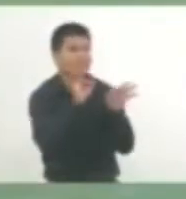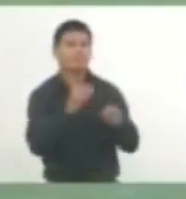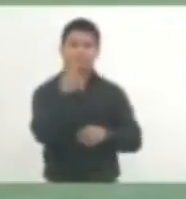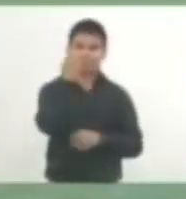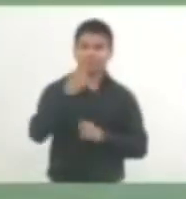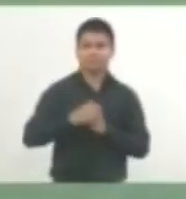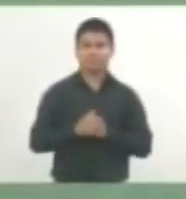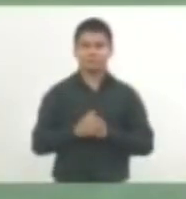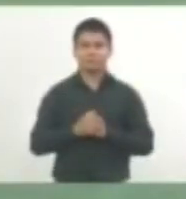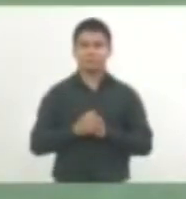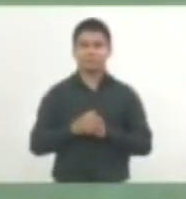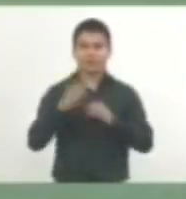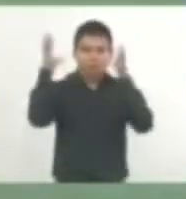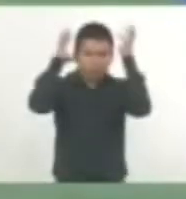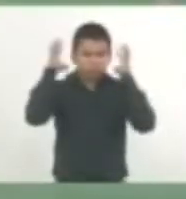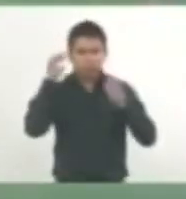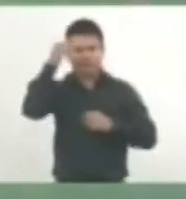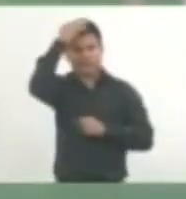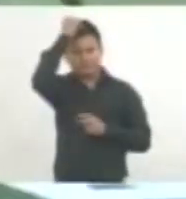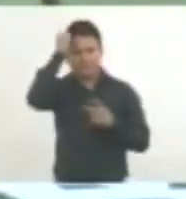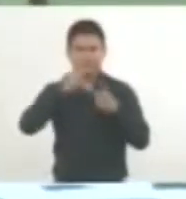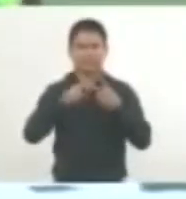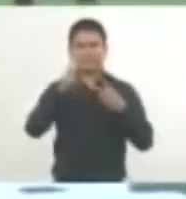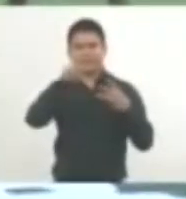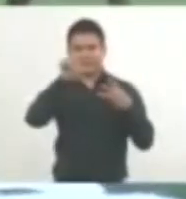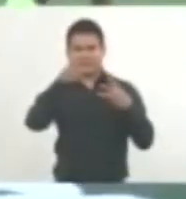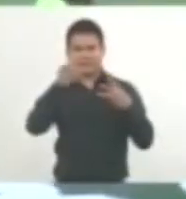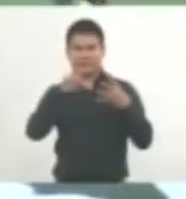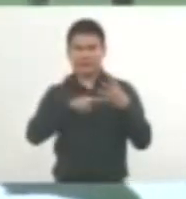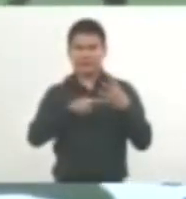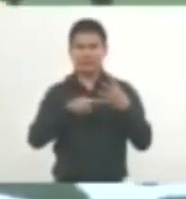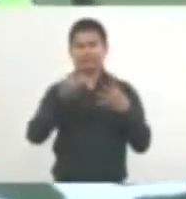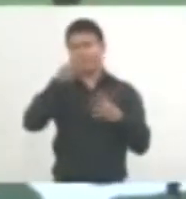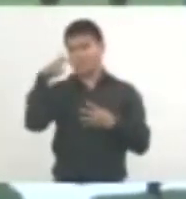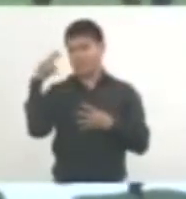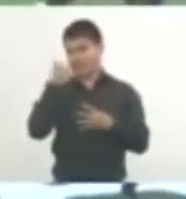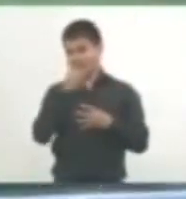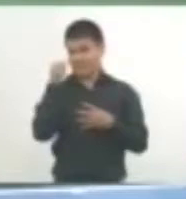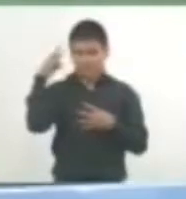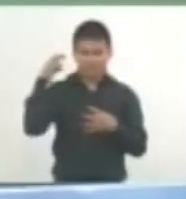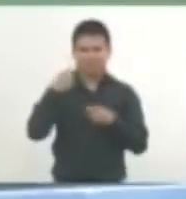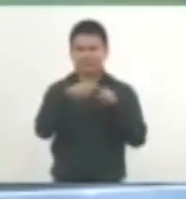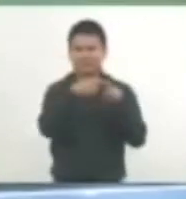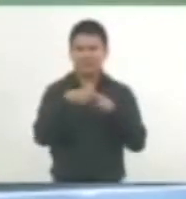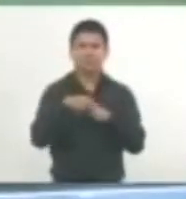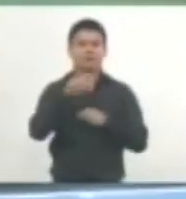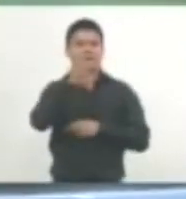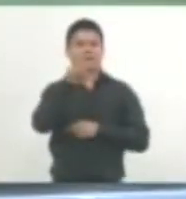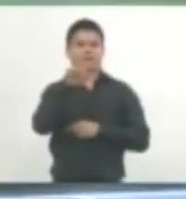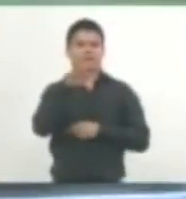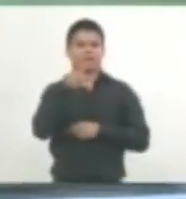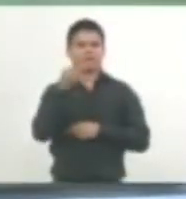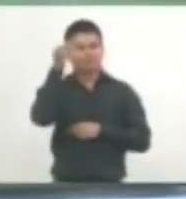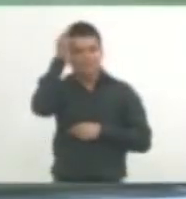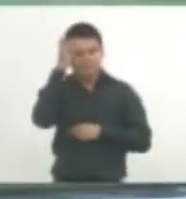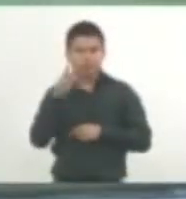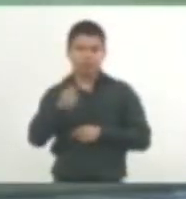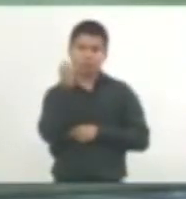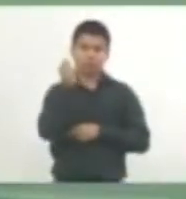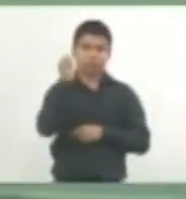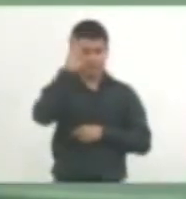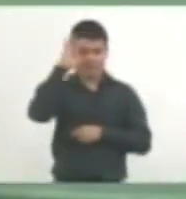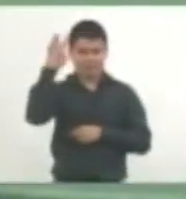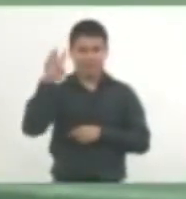Arias, Juan Guillermo Cuadrado, Carlos Sánchez, Abel Aguilar, Farid Díaz y Estefan Medina, en caso de ser amonestados, se perderían el juego en